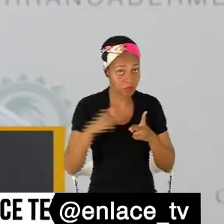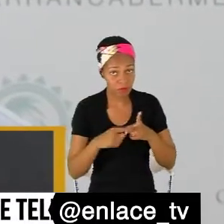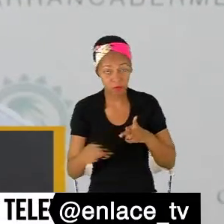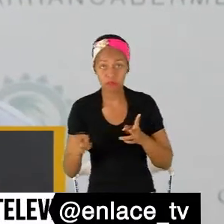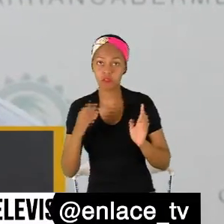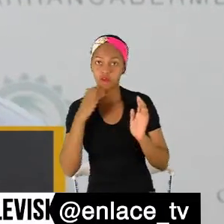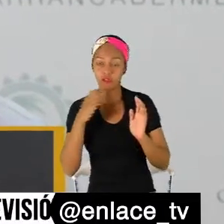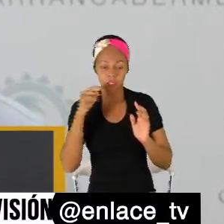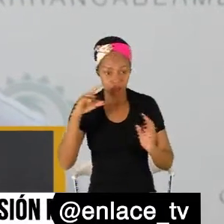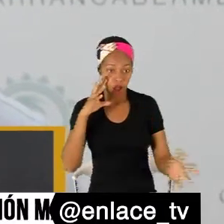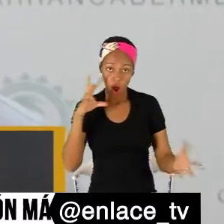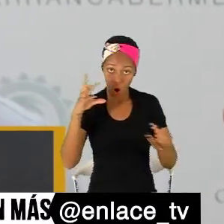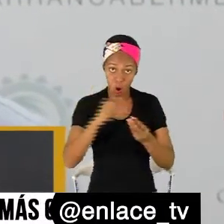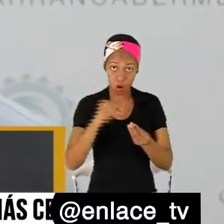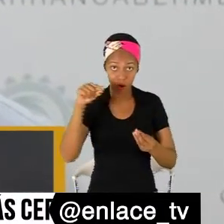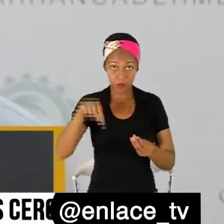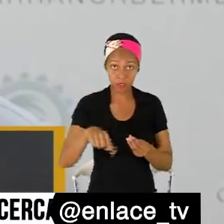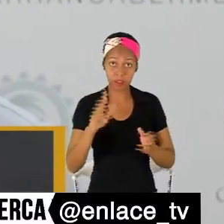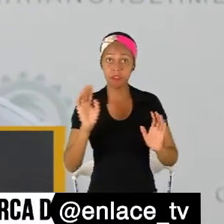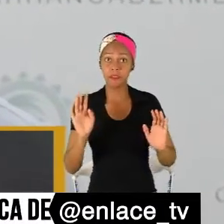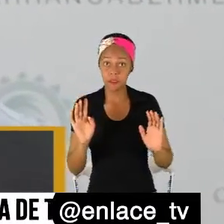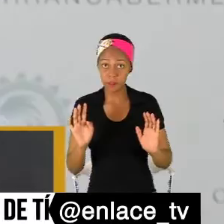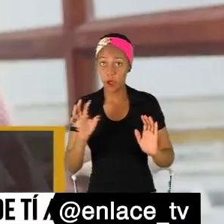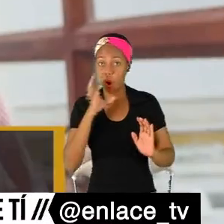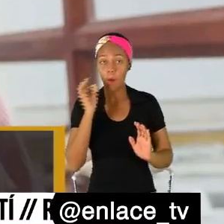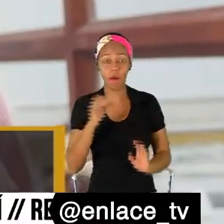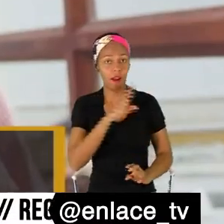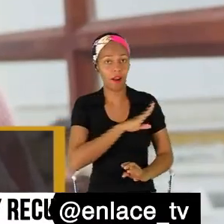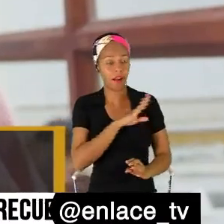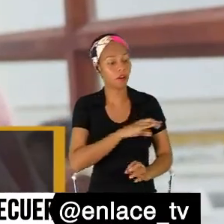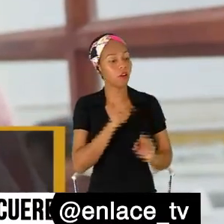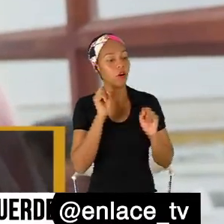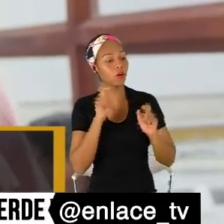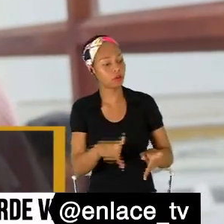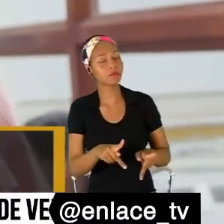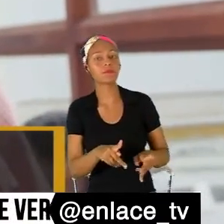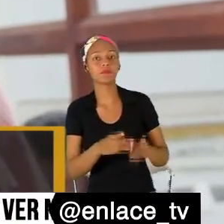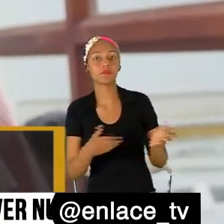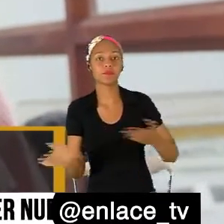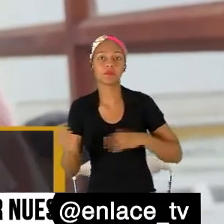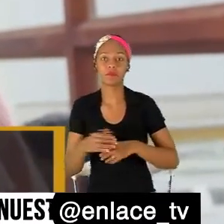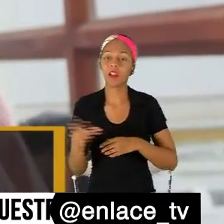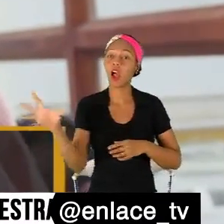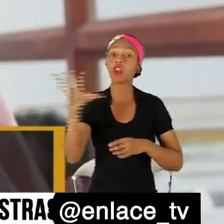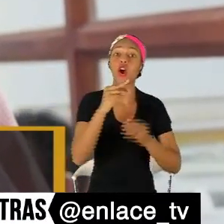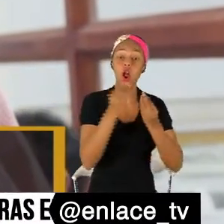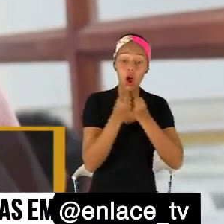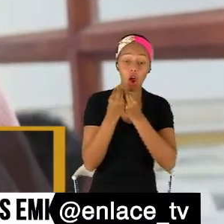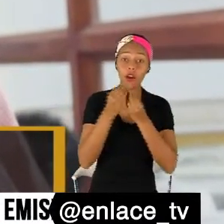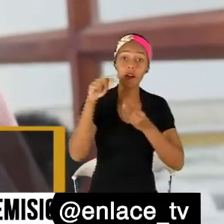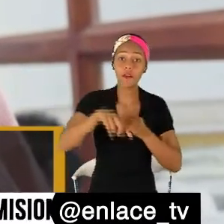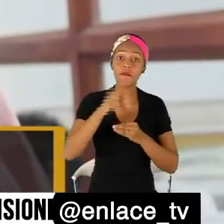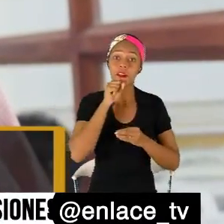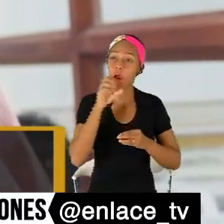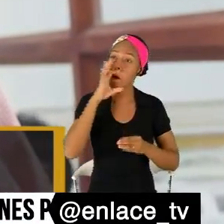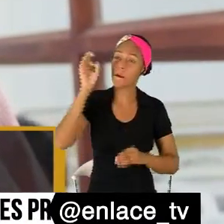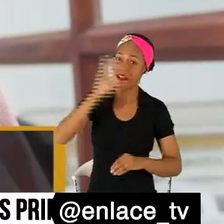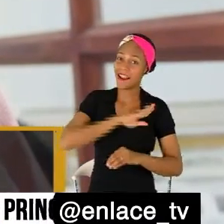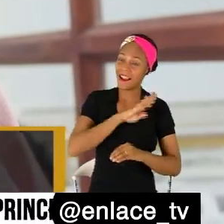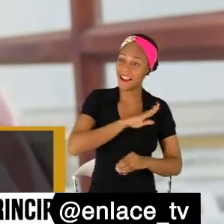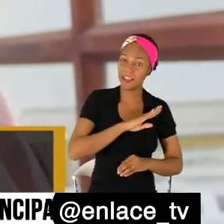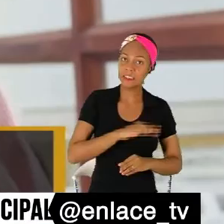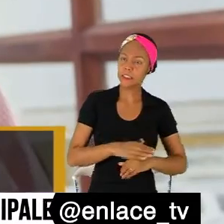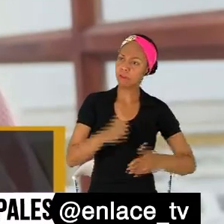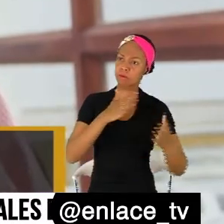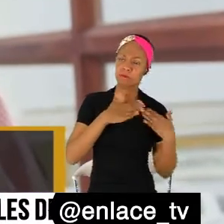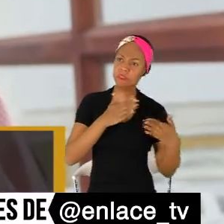acuerdo municipal pueda ser sancionado por el señor alcalde. Felicito a todos los concejales de Barranca Bermeja, al señor alcalde, por aterrizar